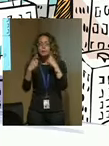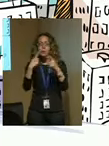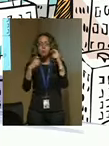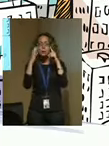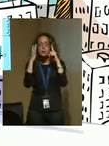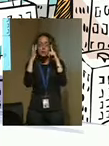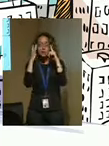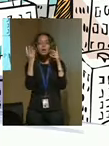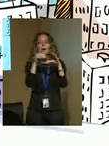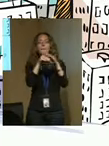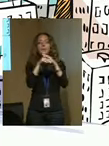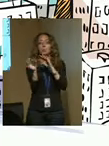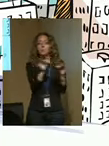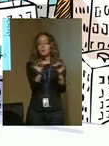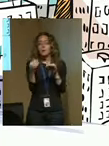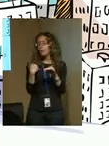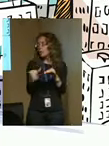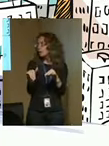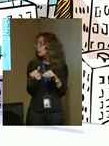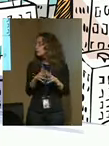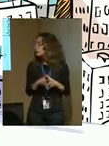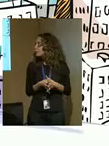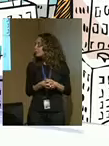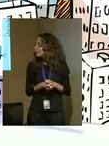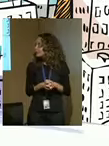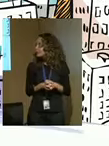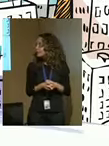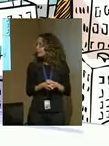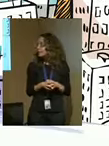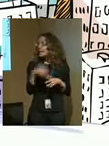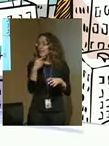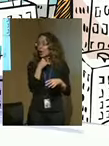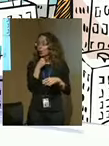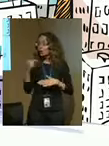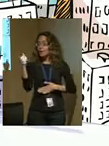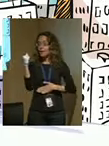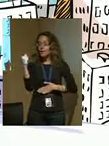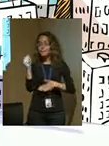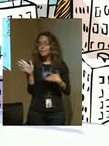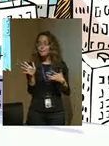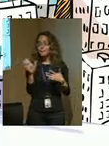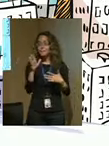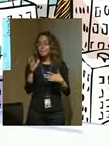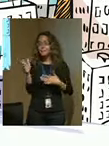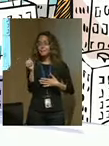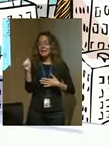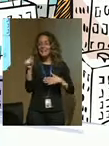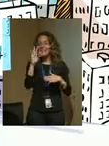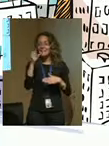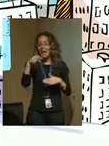por si queréis ver el vídeo? Ahí hay una pregunta. Si les gusta el tango, van a escuchar un poquito de tango. Ah, pues sí. Allí hay una